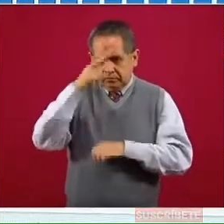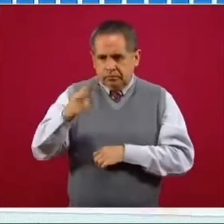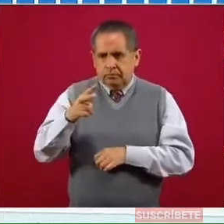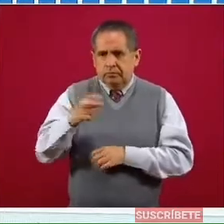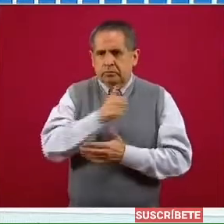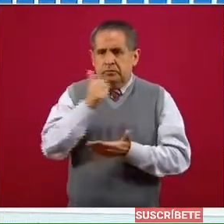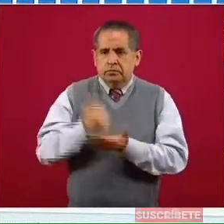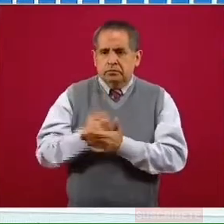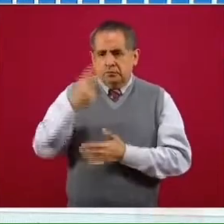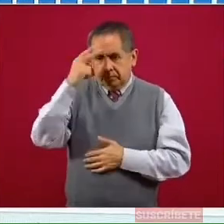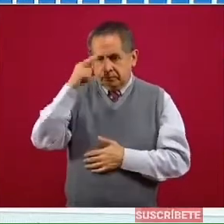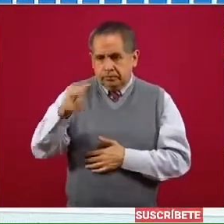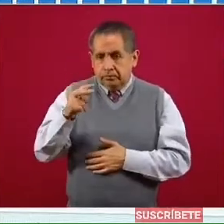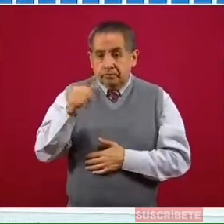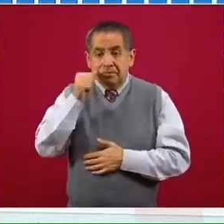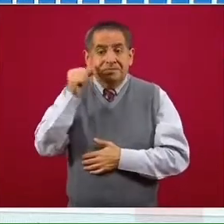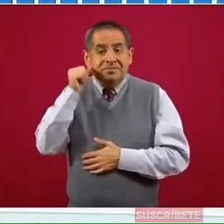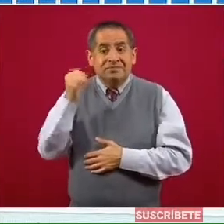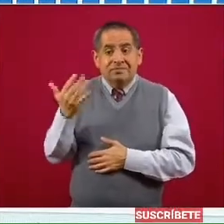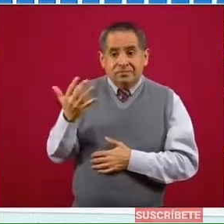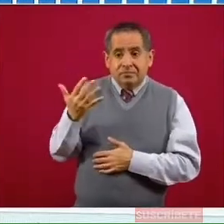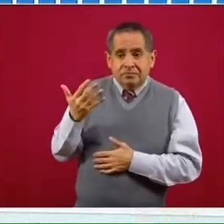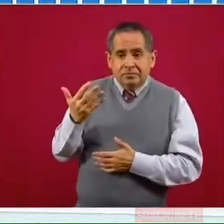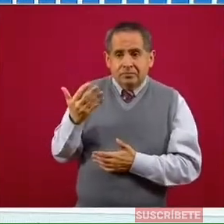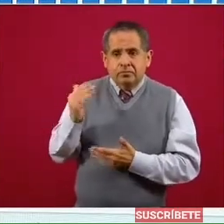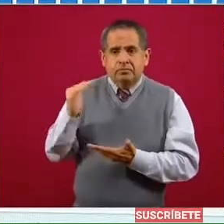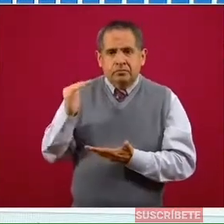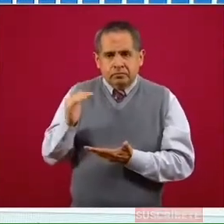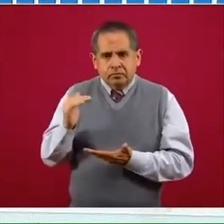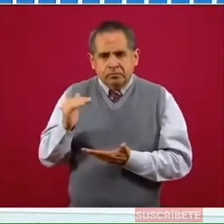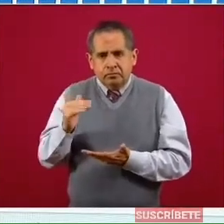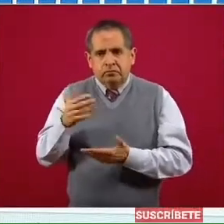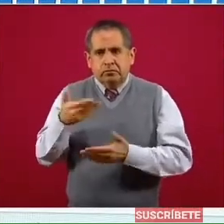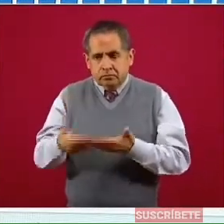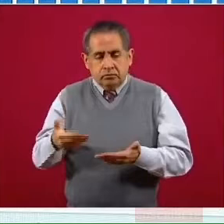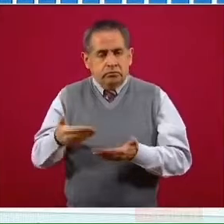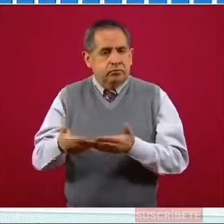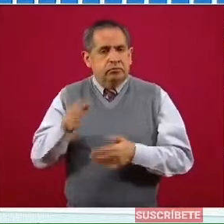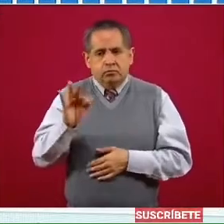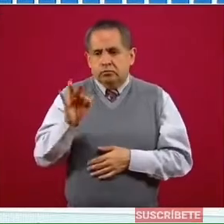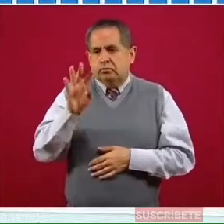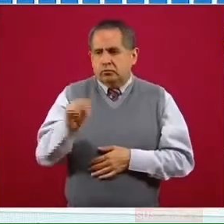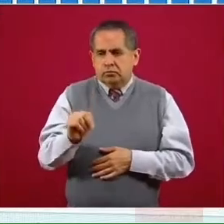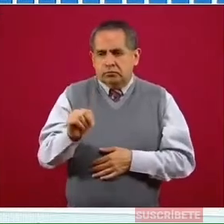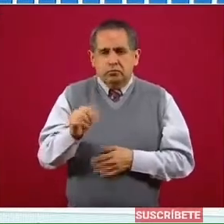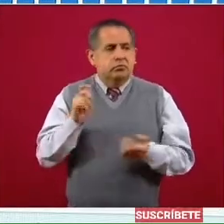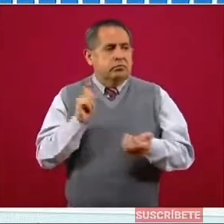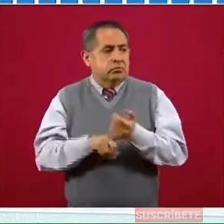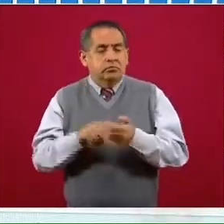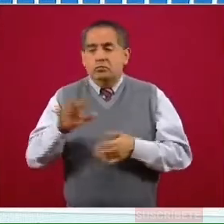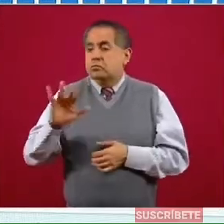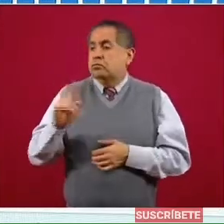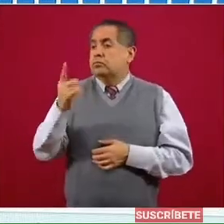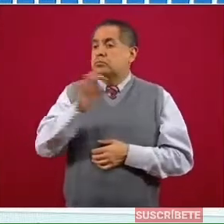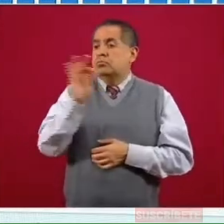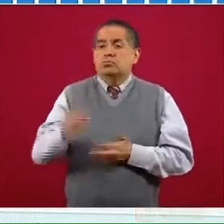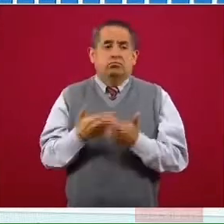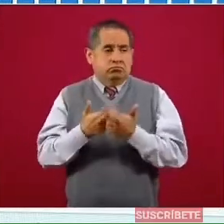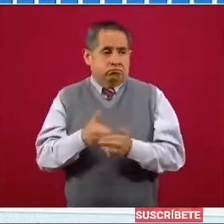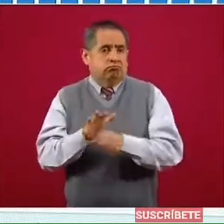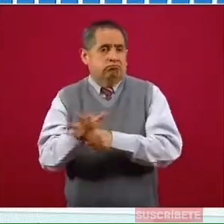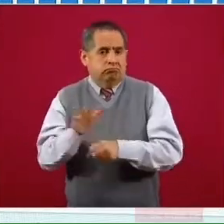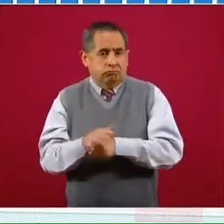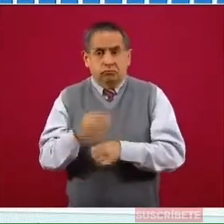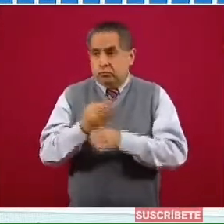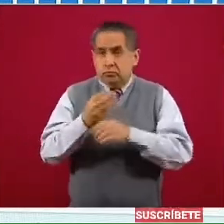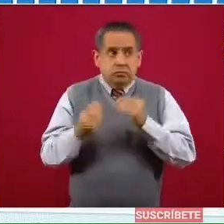México, Ciudad de México. Ayer estaba en 50, sigue bajando, hoy está en 49. No hemos hecho ampliaciones recientes en la